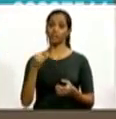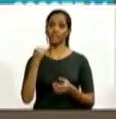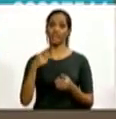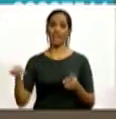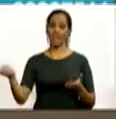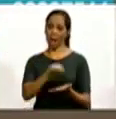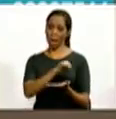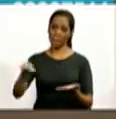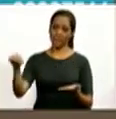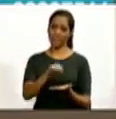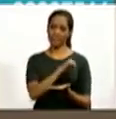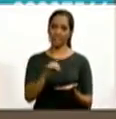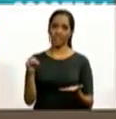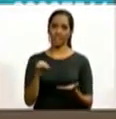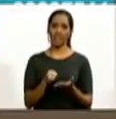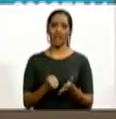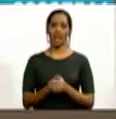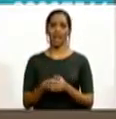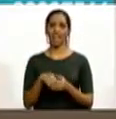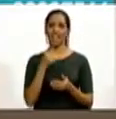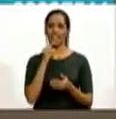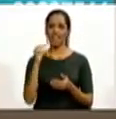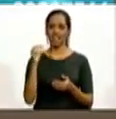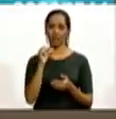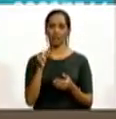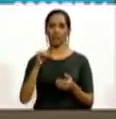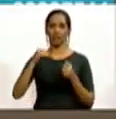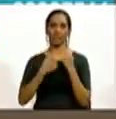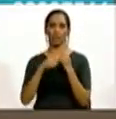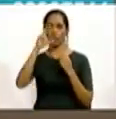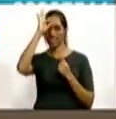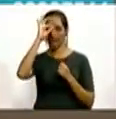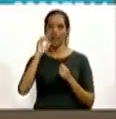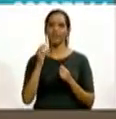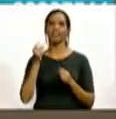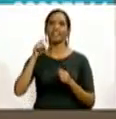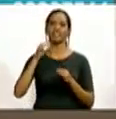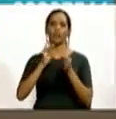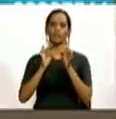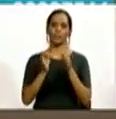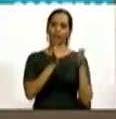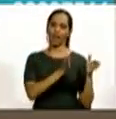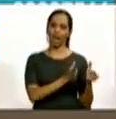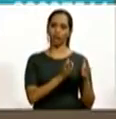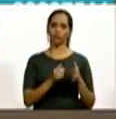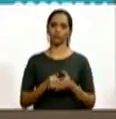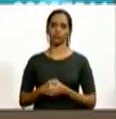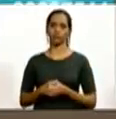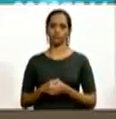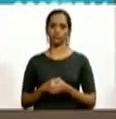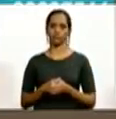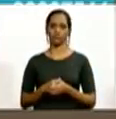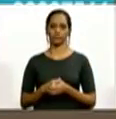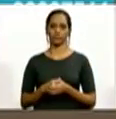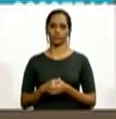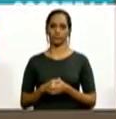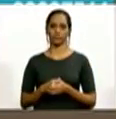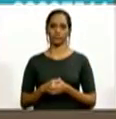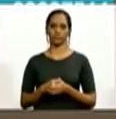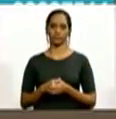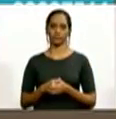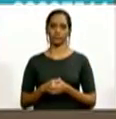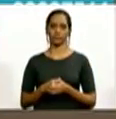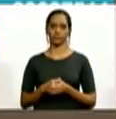plancharon al media lengua de Guaidó, que ni hablar sabe. Necesita un intérprete al lado. Pacheco.